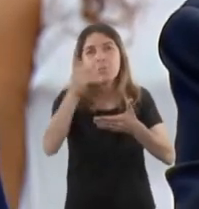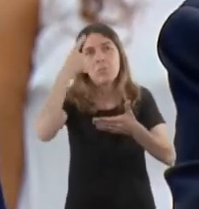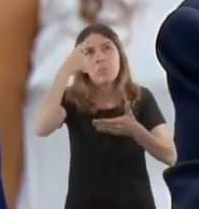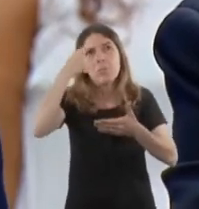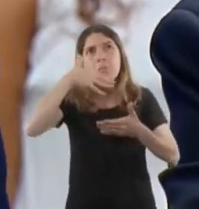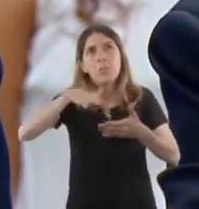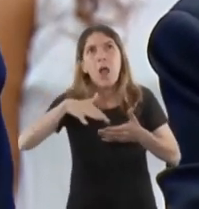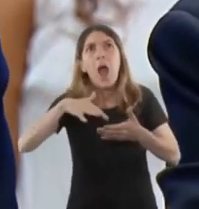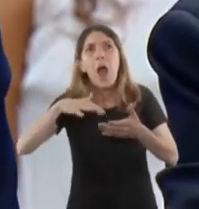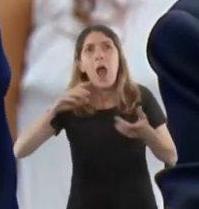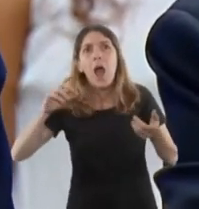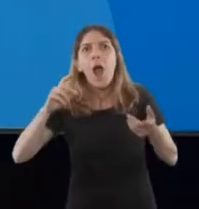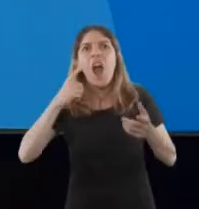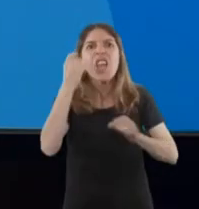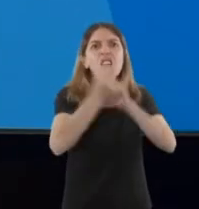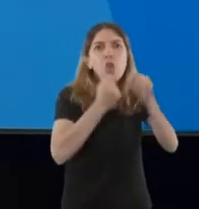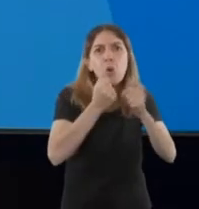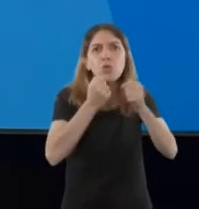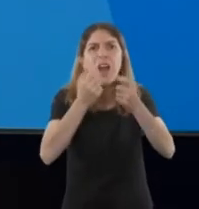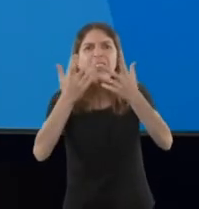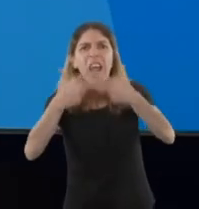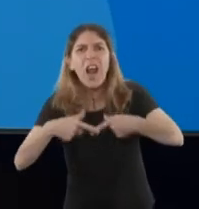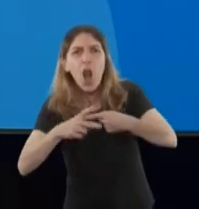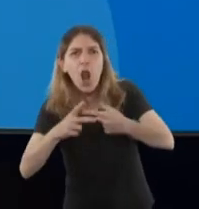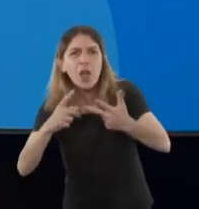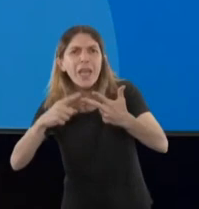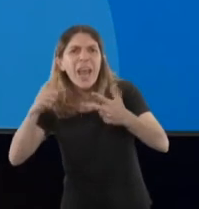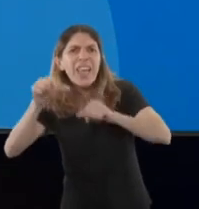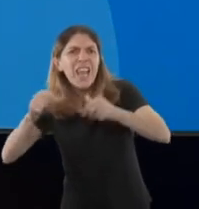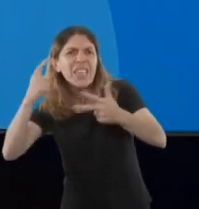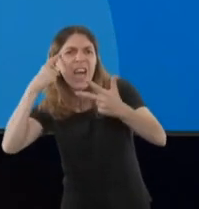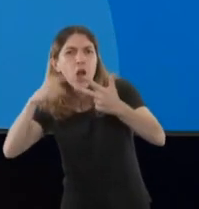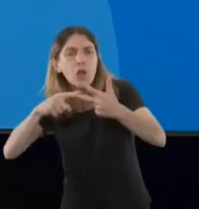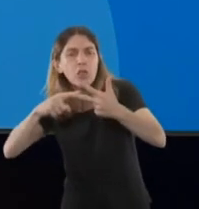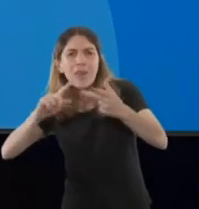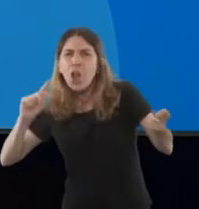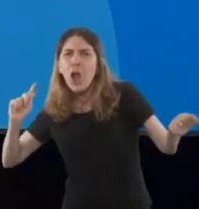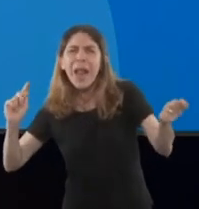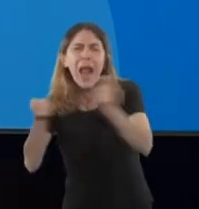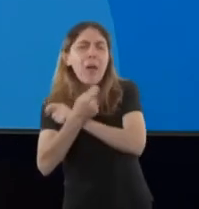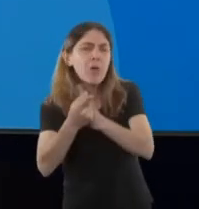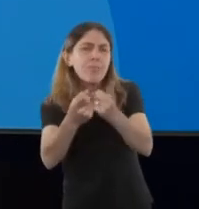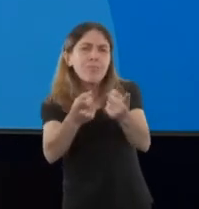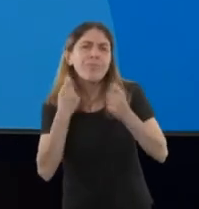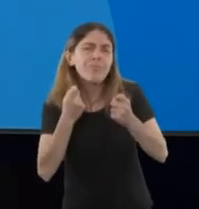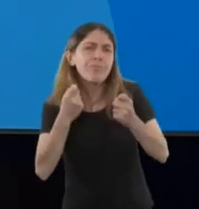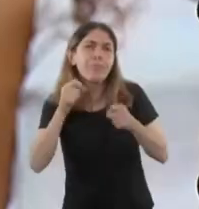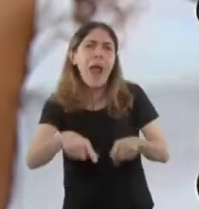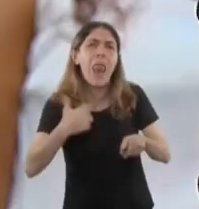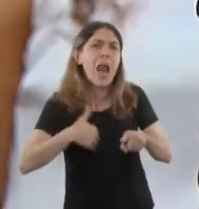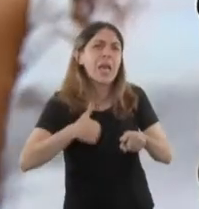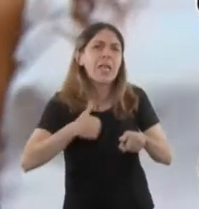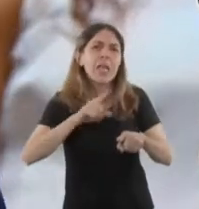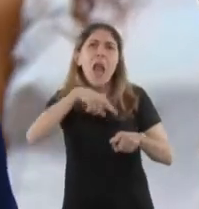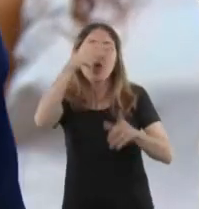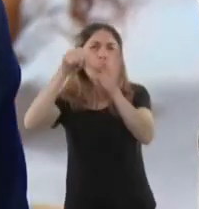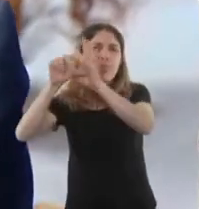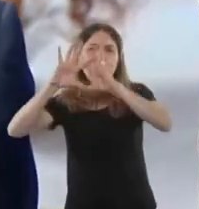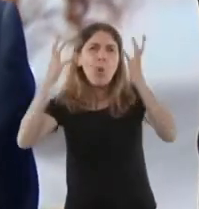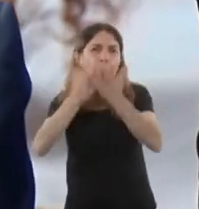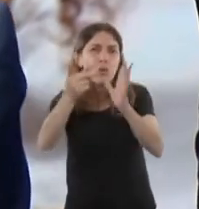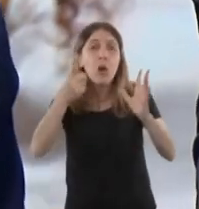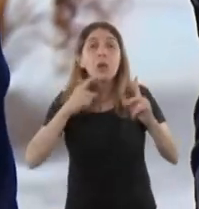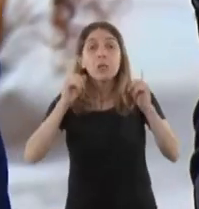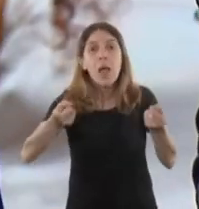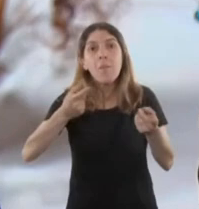tecnología y el conocimiento juega un papel central en la argentina y en el mundo que viene y entendiendo que